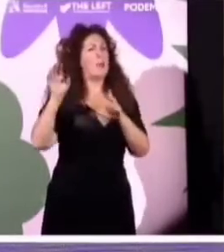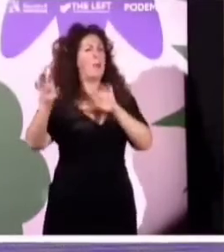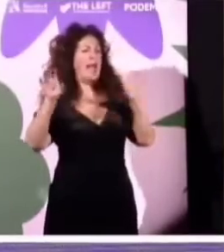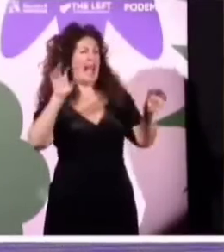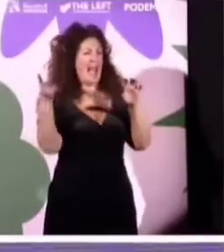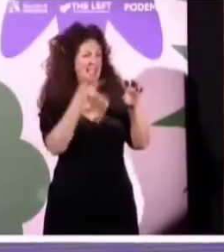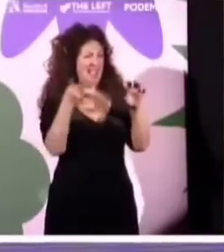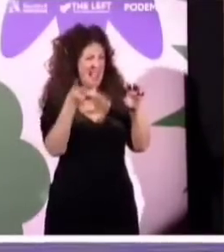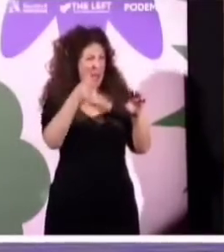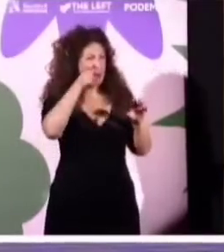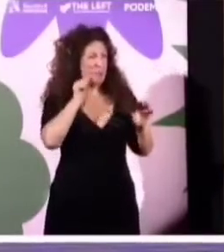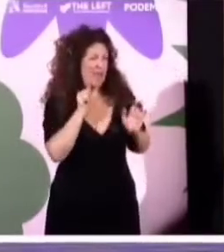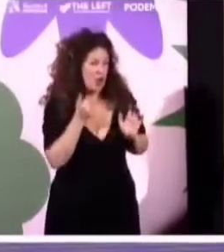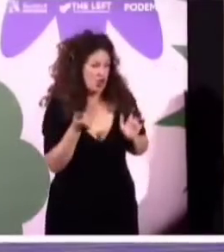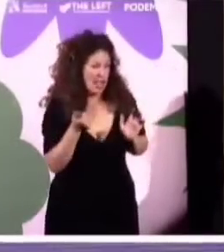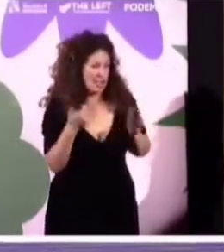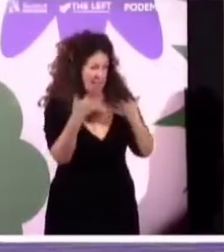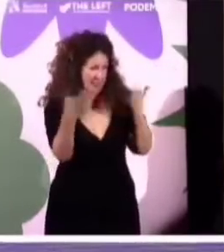Pedro Sánchez Castejón.